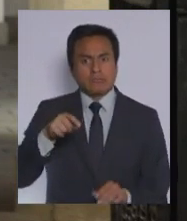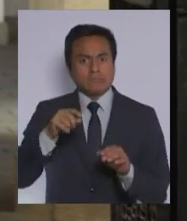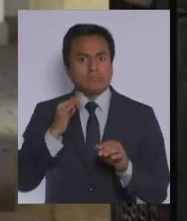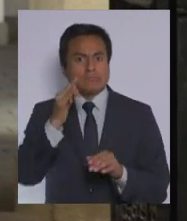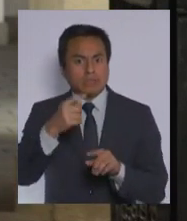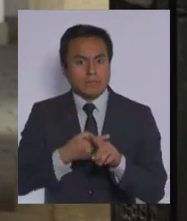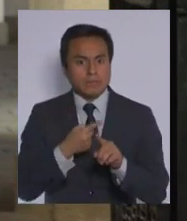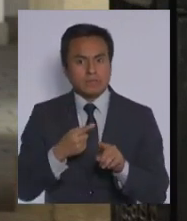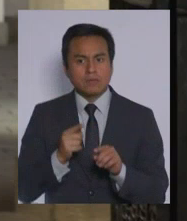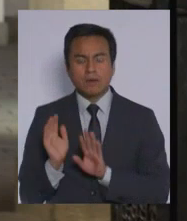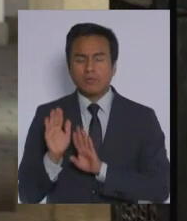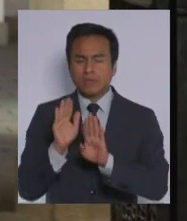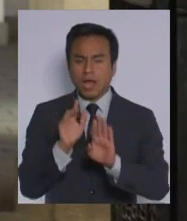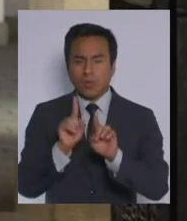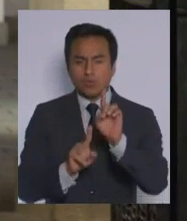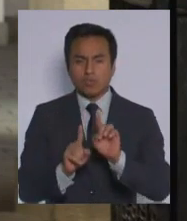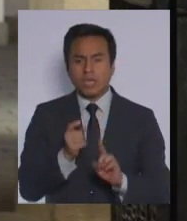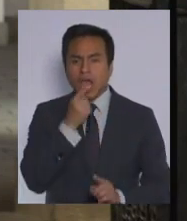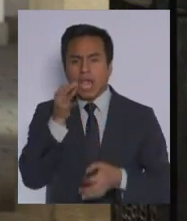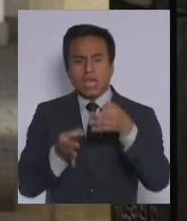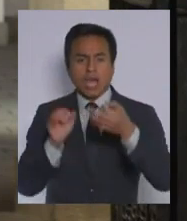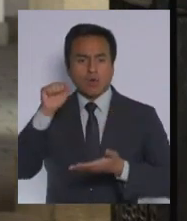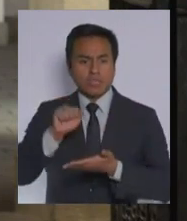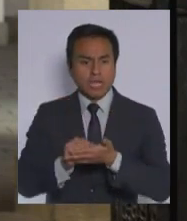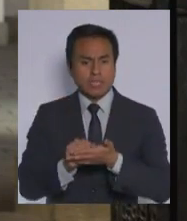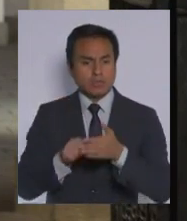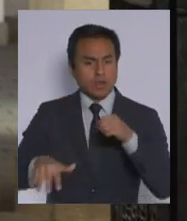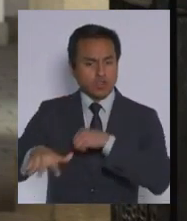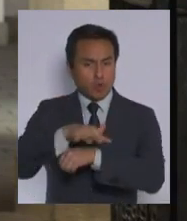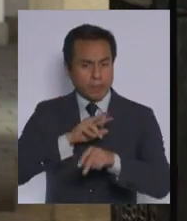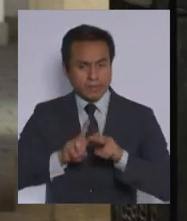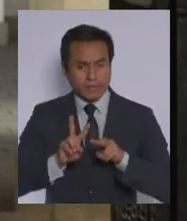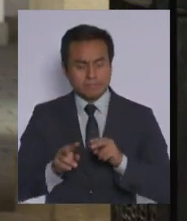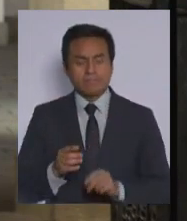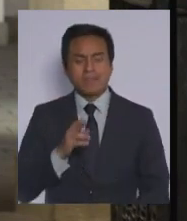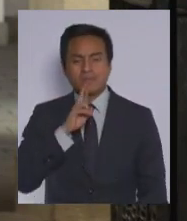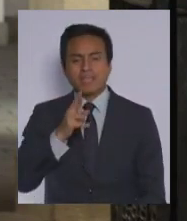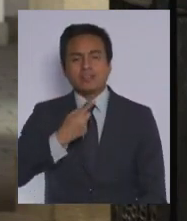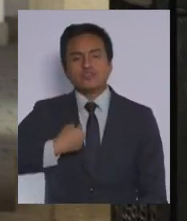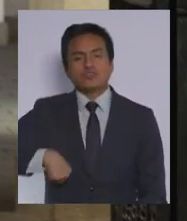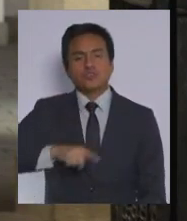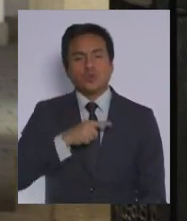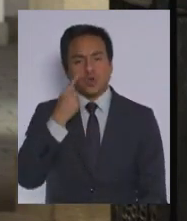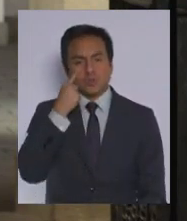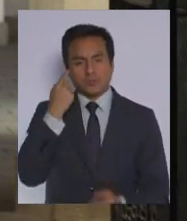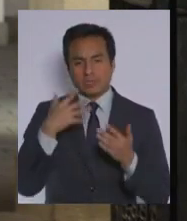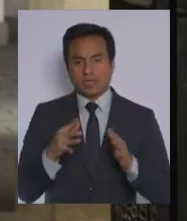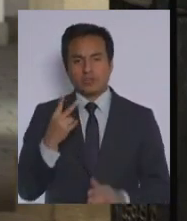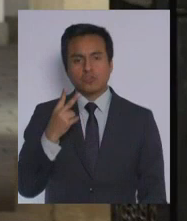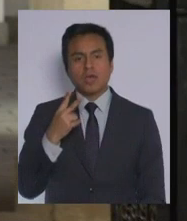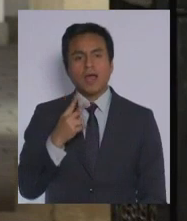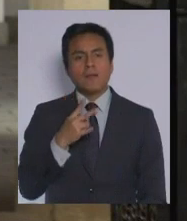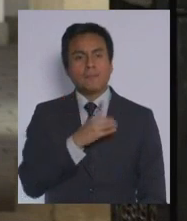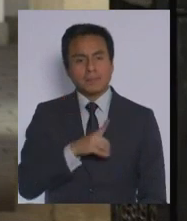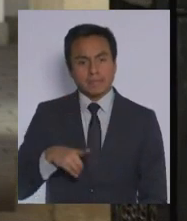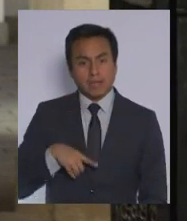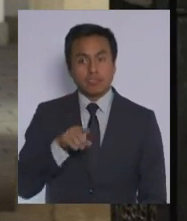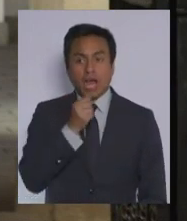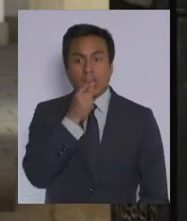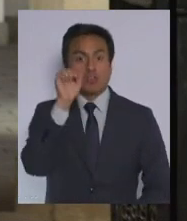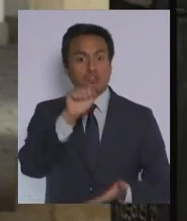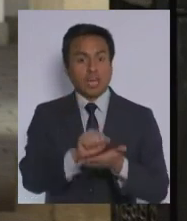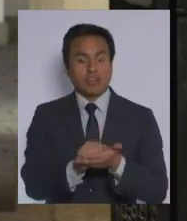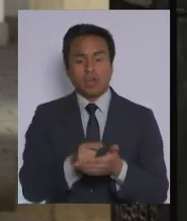tiene respecto y ciones patrocinar es alguna querella judicial por esta situación nosotros hemos tomado conocimiento de dos parlamentarios que han denunciado